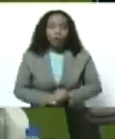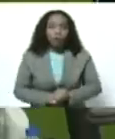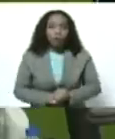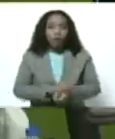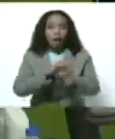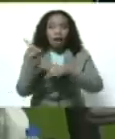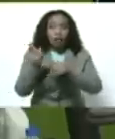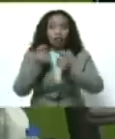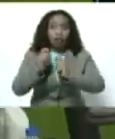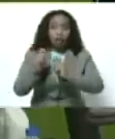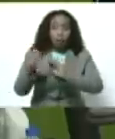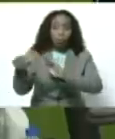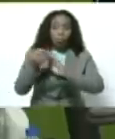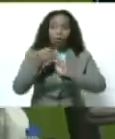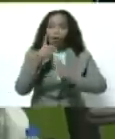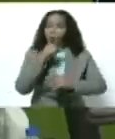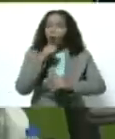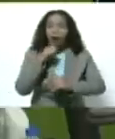Esos intentos no tendrán éxito.